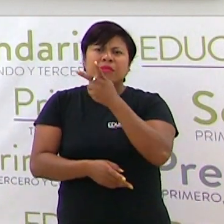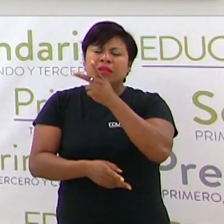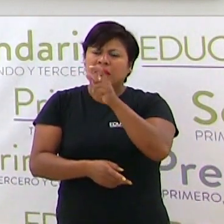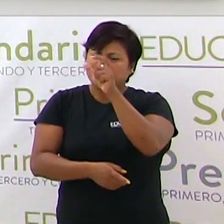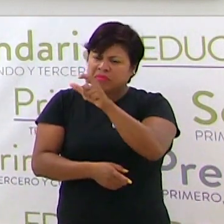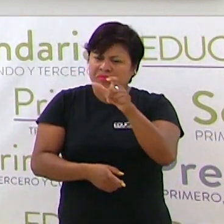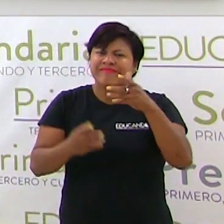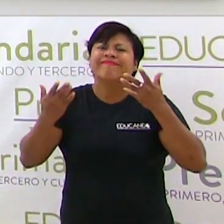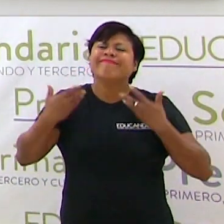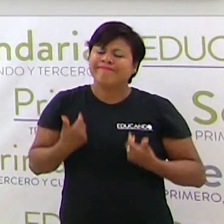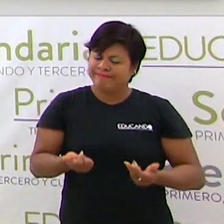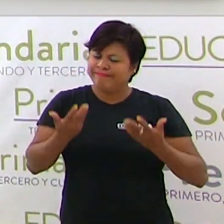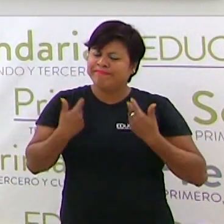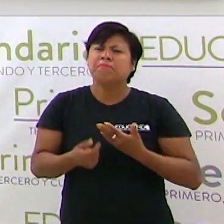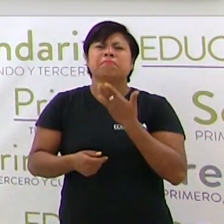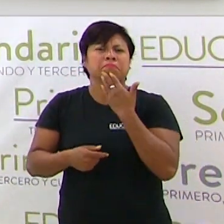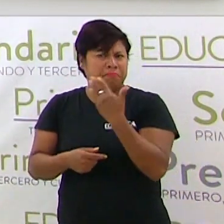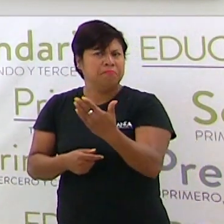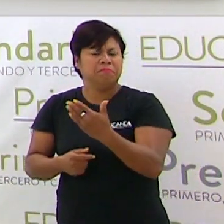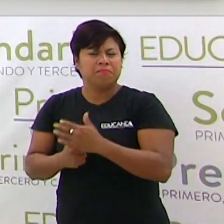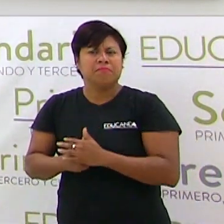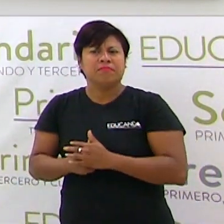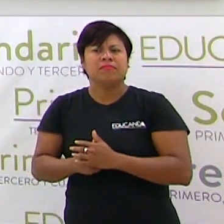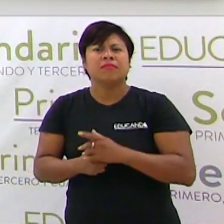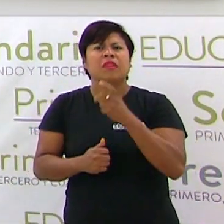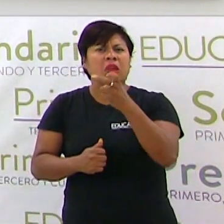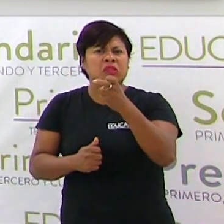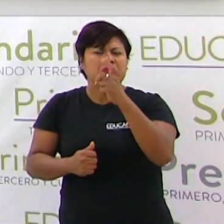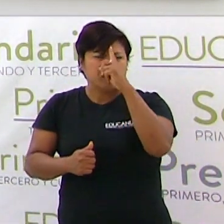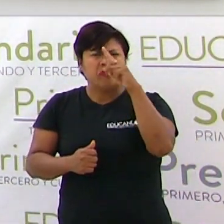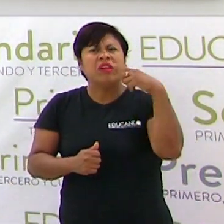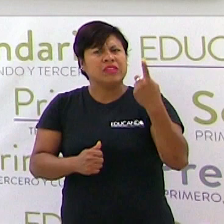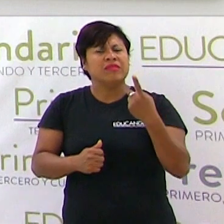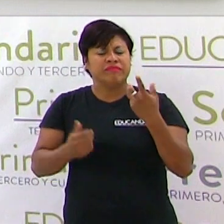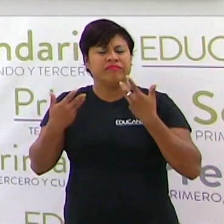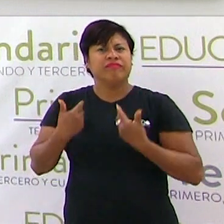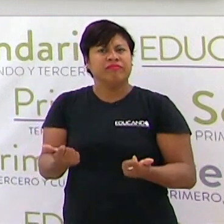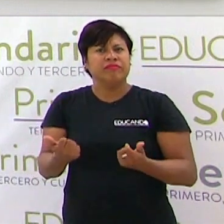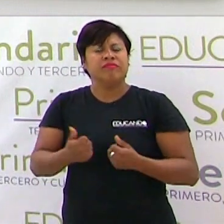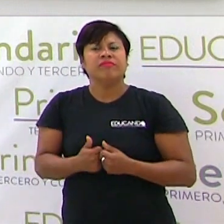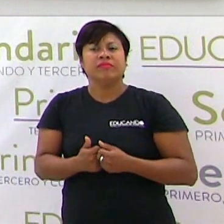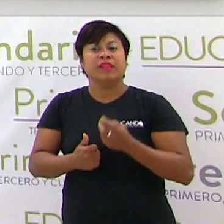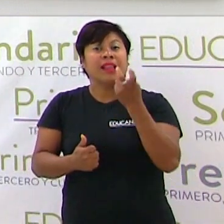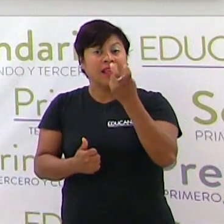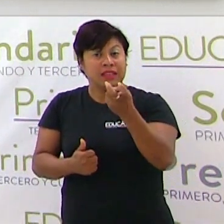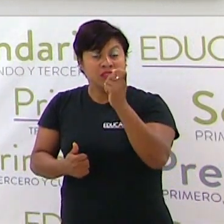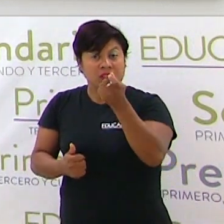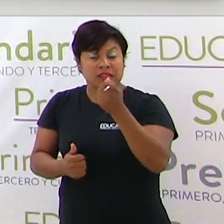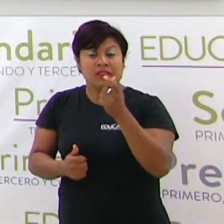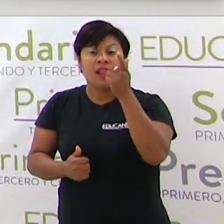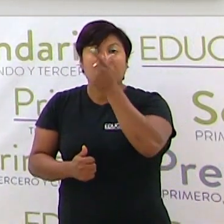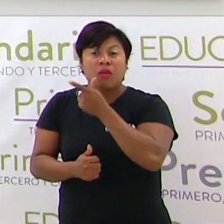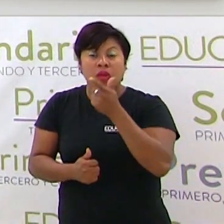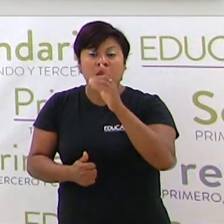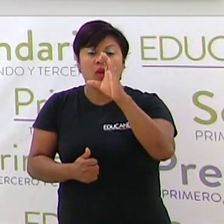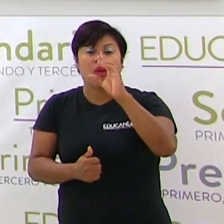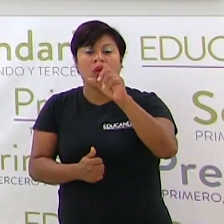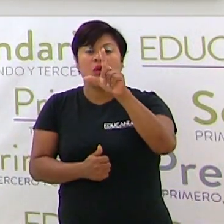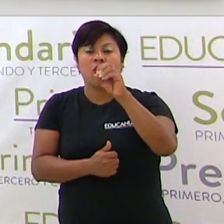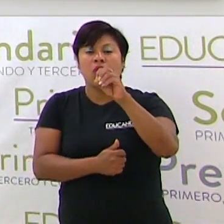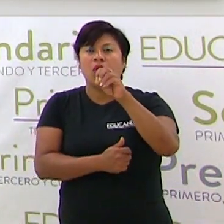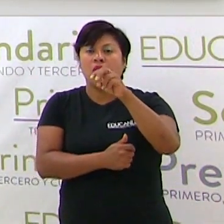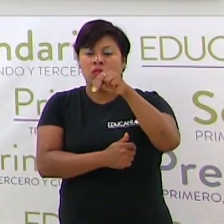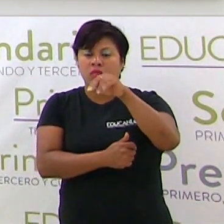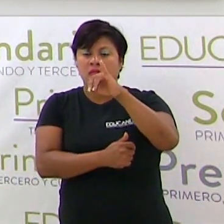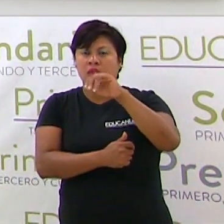que te pueden entender muy bien, ¿sí? Que es de fácil comprensión. Eso es el lenguaje coloquial.